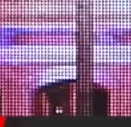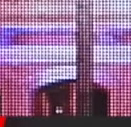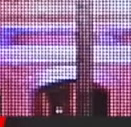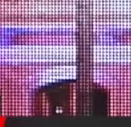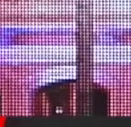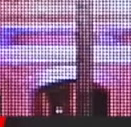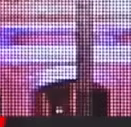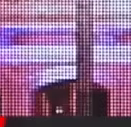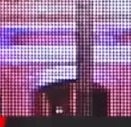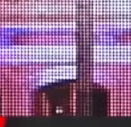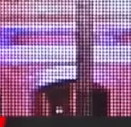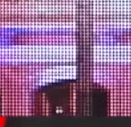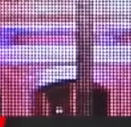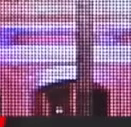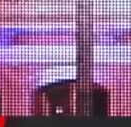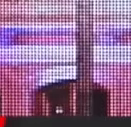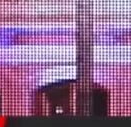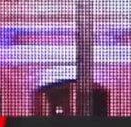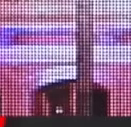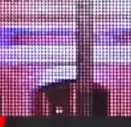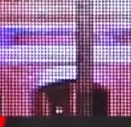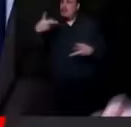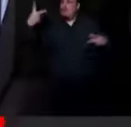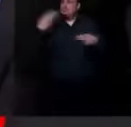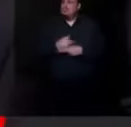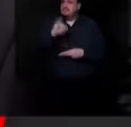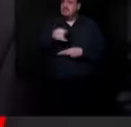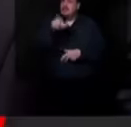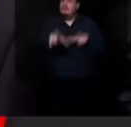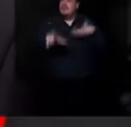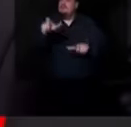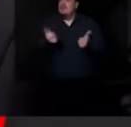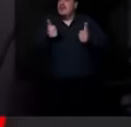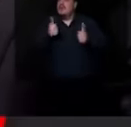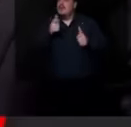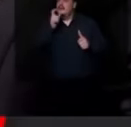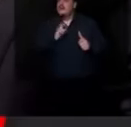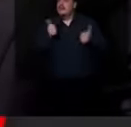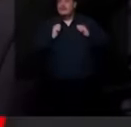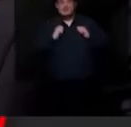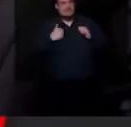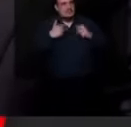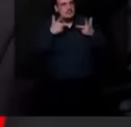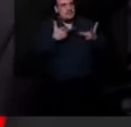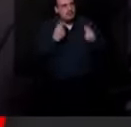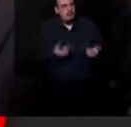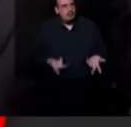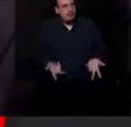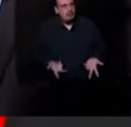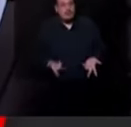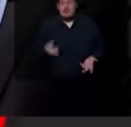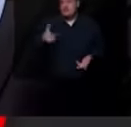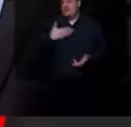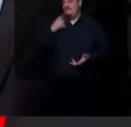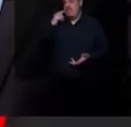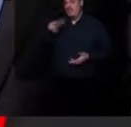Milei, Rocco Fernández, por ejemplo, vienen de la década de los 90 a hacer la convertibilidad. Entonces se pretendía recostar sobre ello. Es prima hermana, finalmente, el